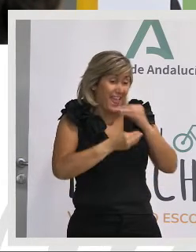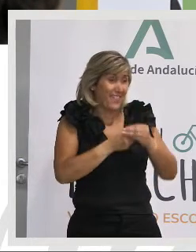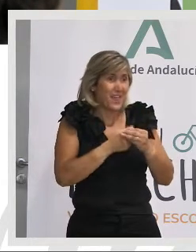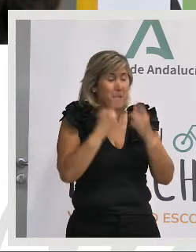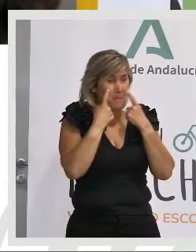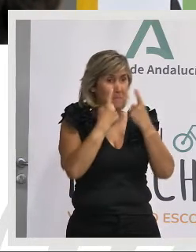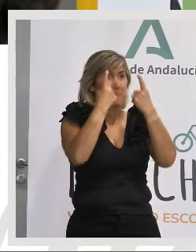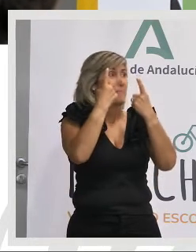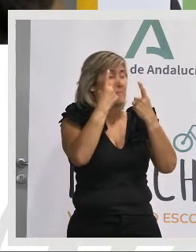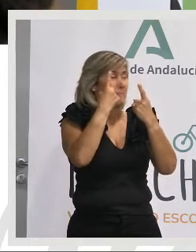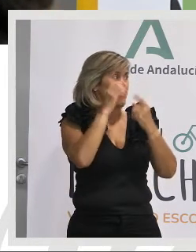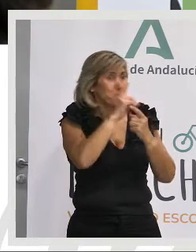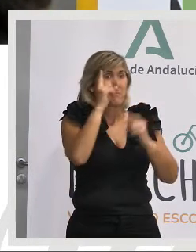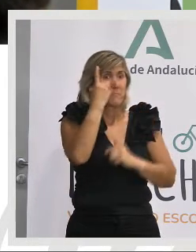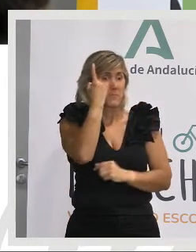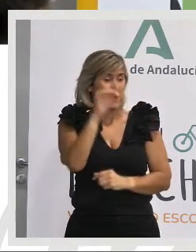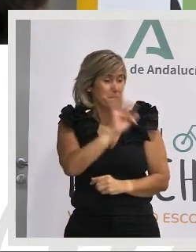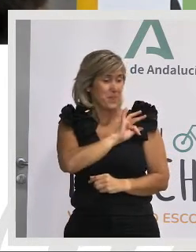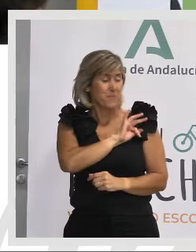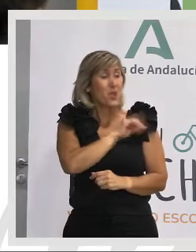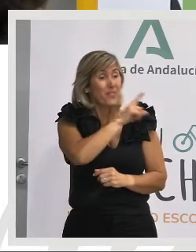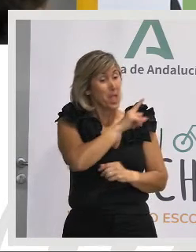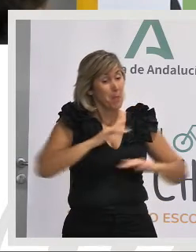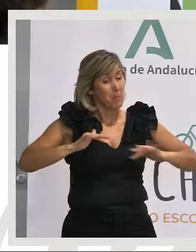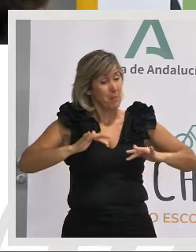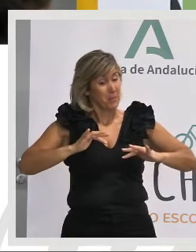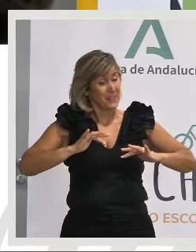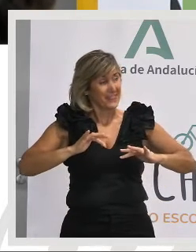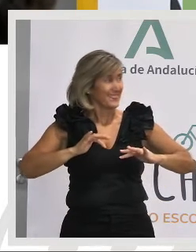premio de Ponte en Marcha.